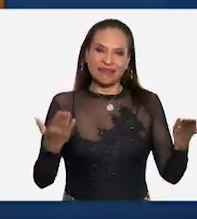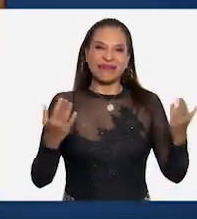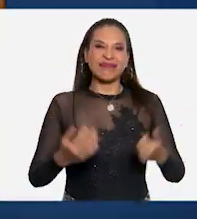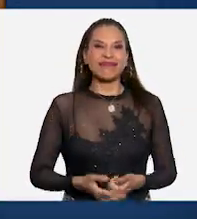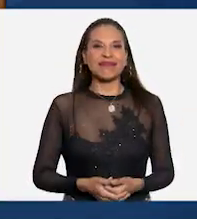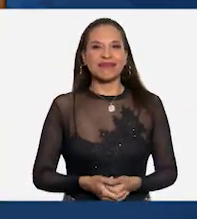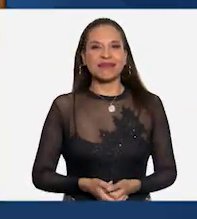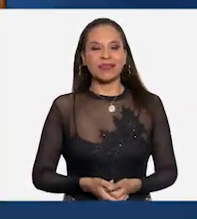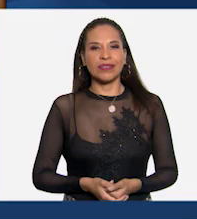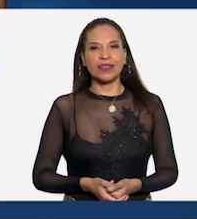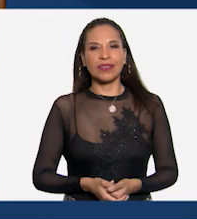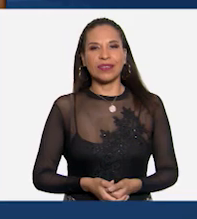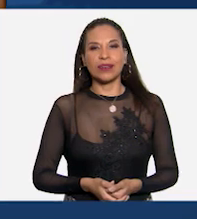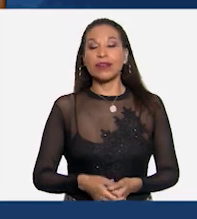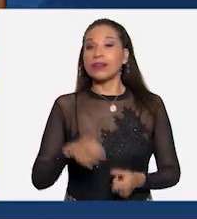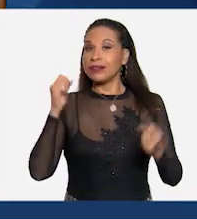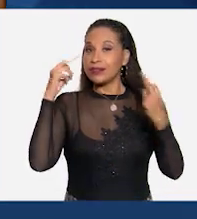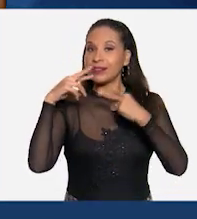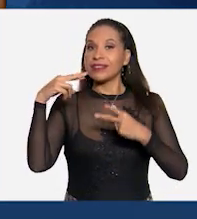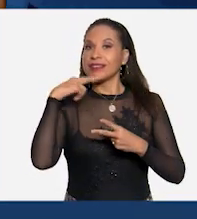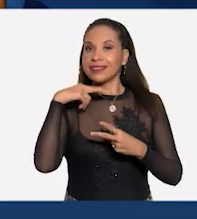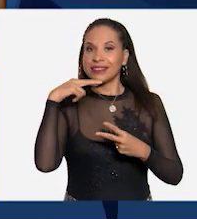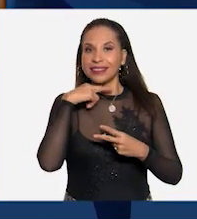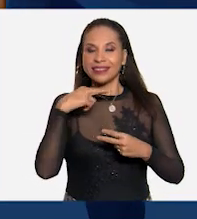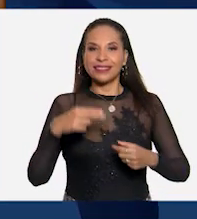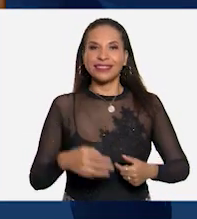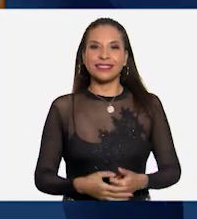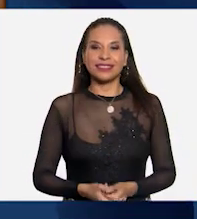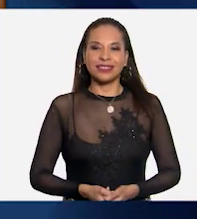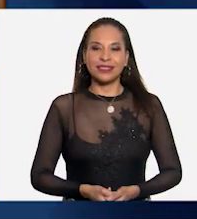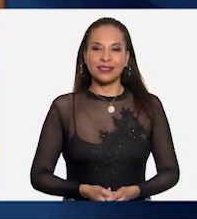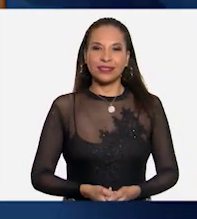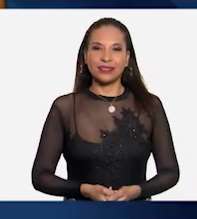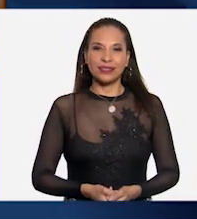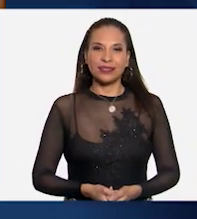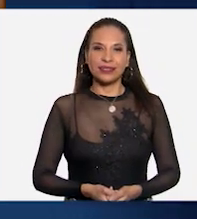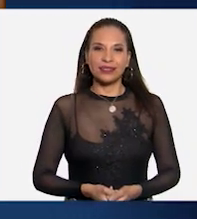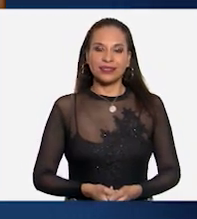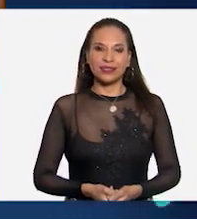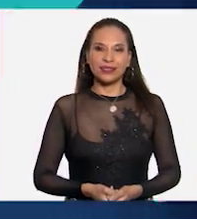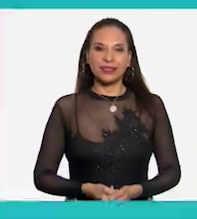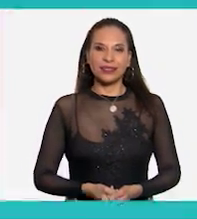¡Muy bien! ¡Nos vemos pronto!